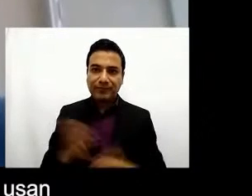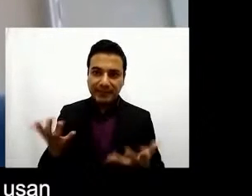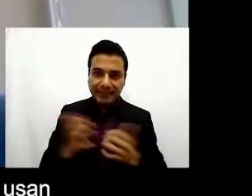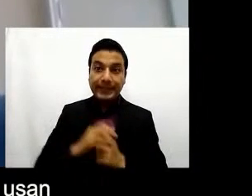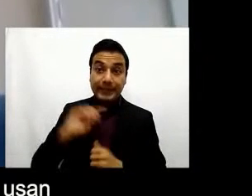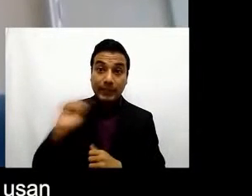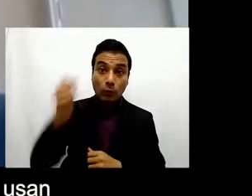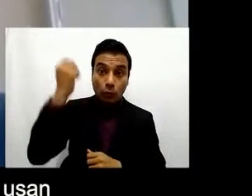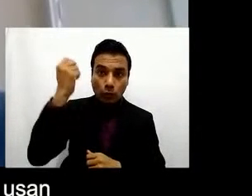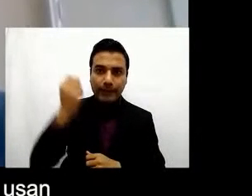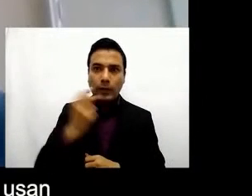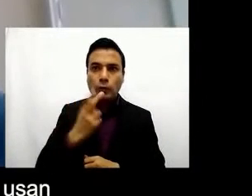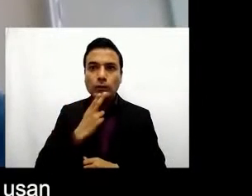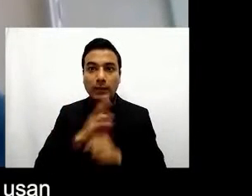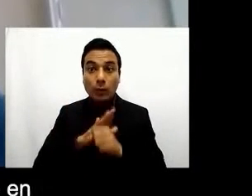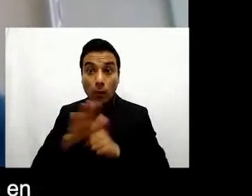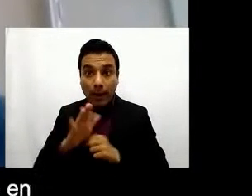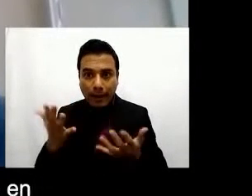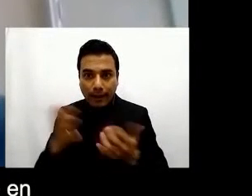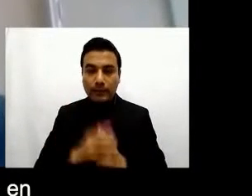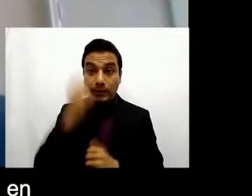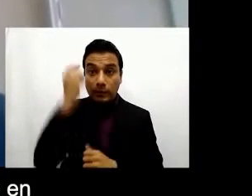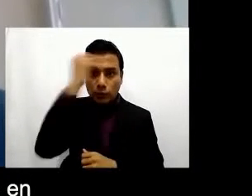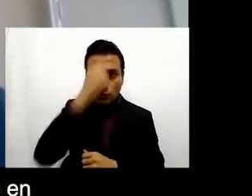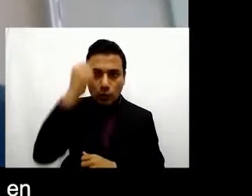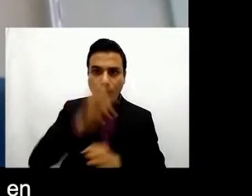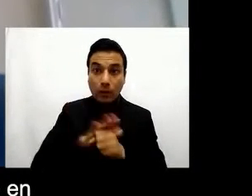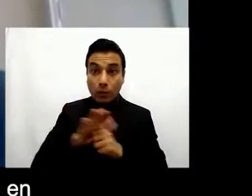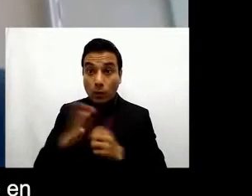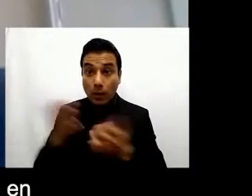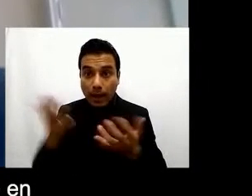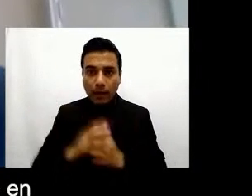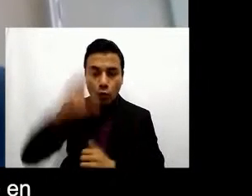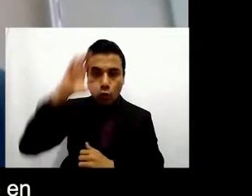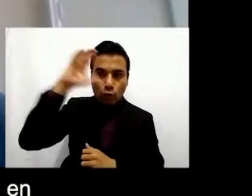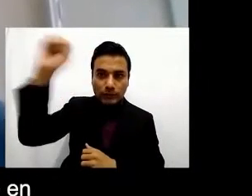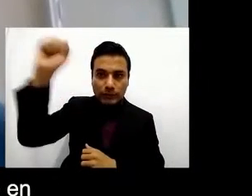tecnologías, las teorías, los conceptos, o sea,